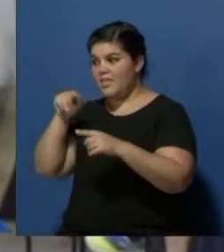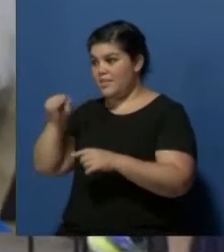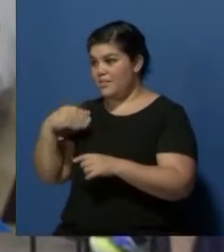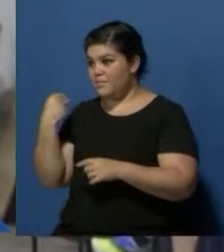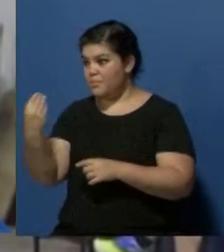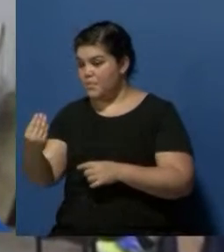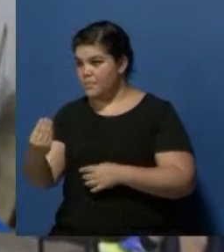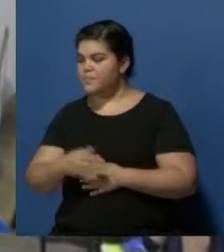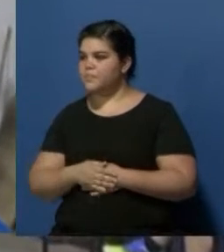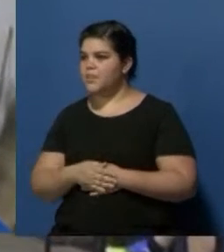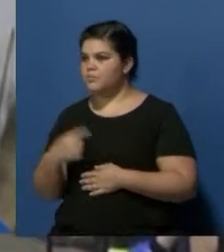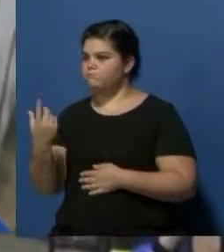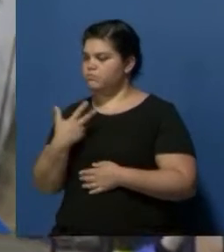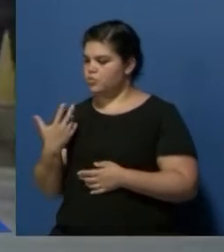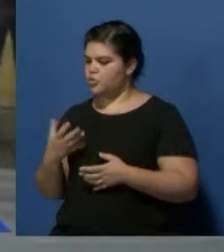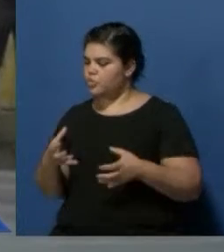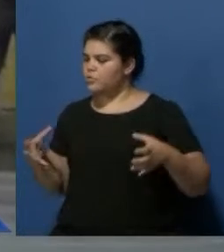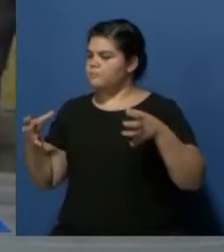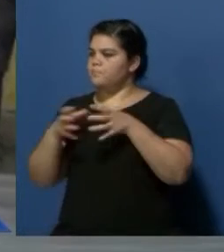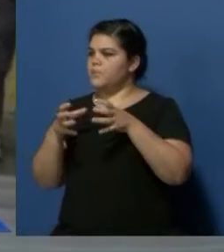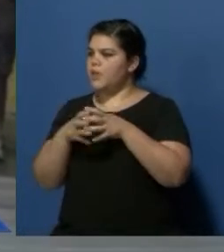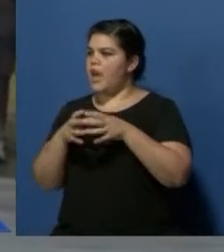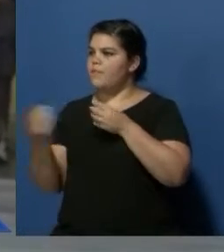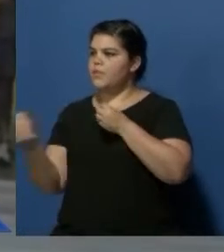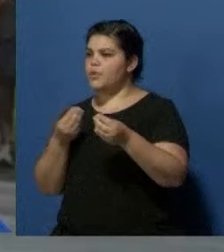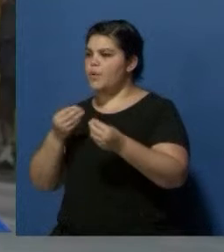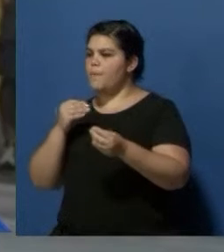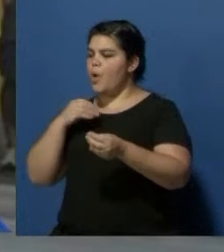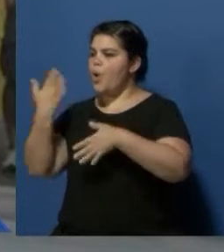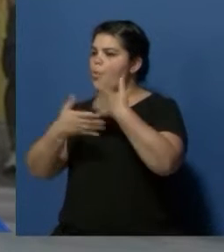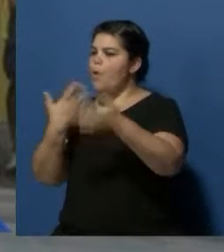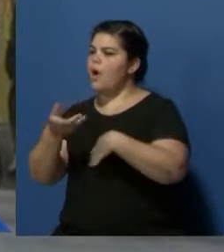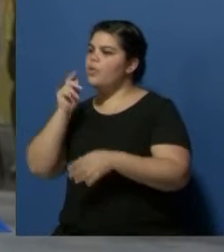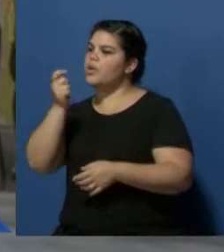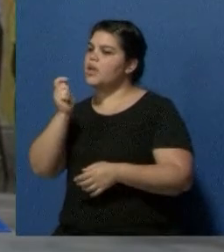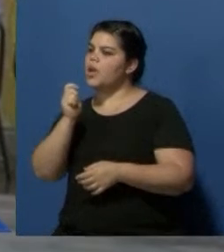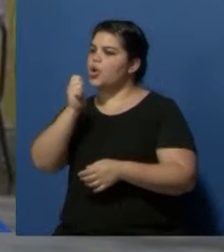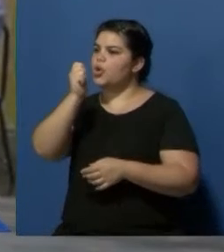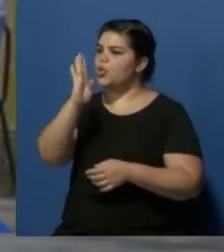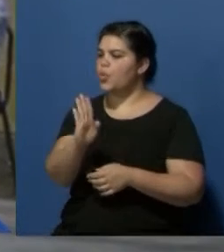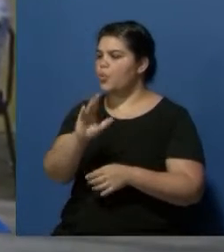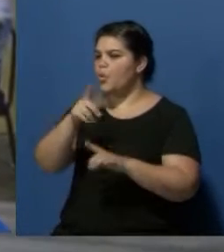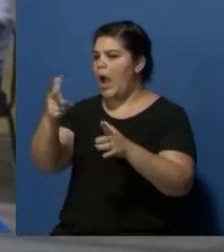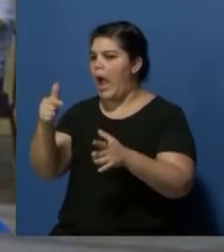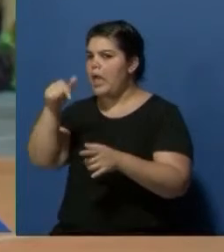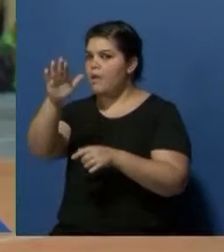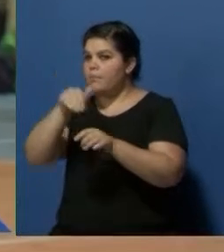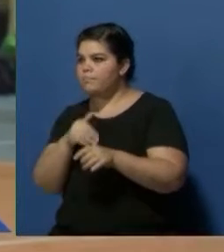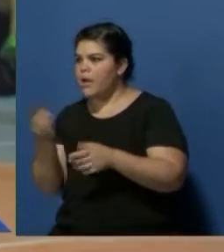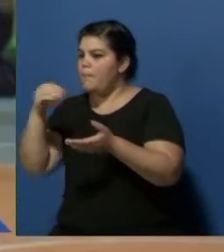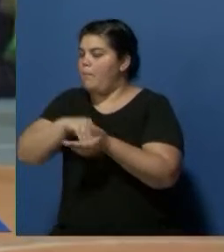ese momento entre nosotros mismos tratar de buscar los jugadores que no tenían club o quién se podía sumar para el